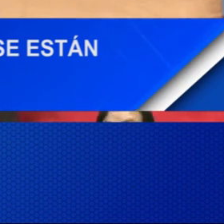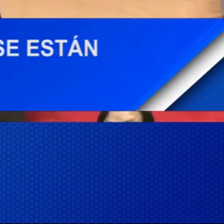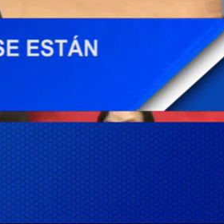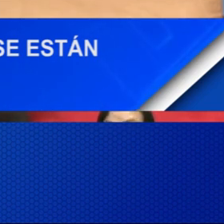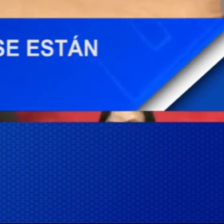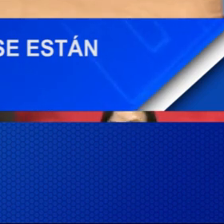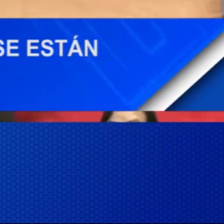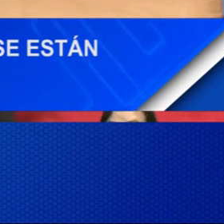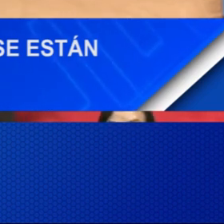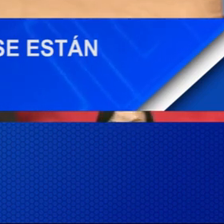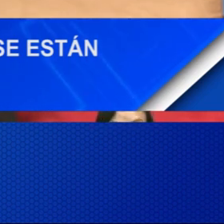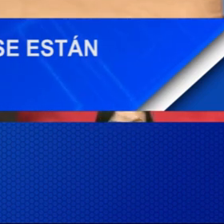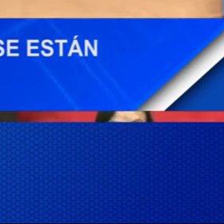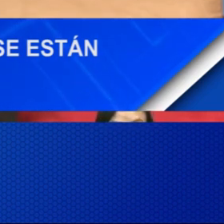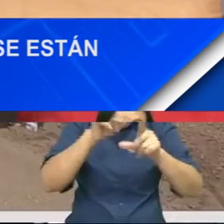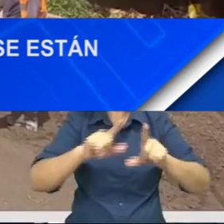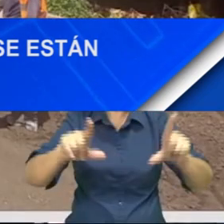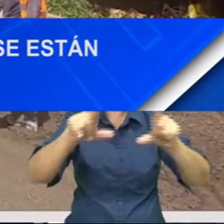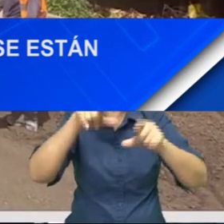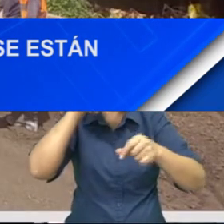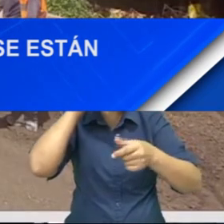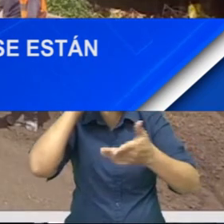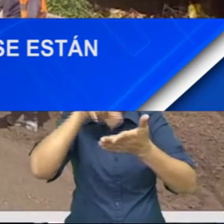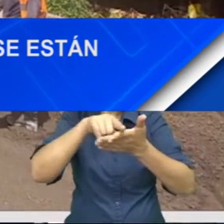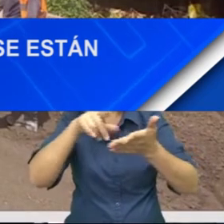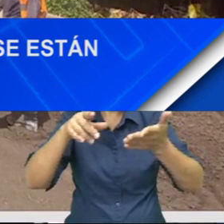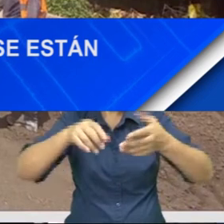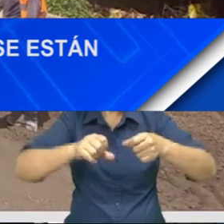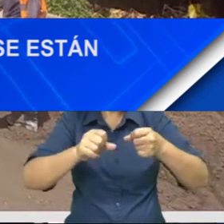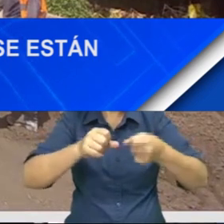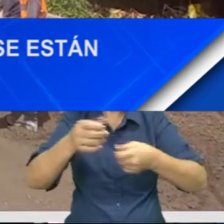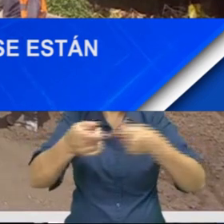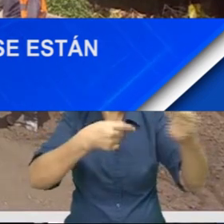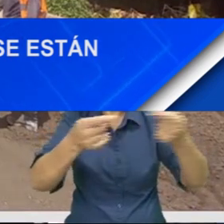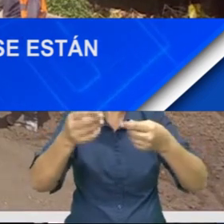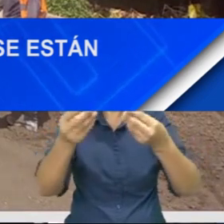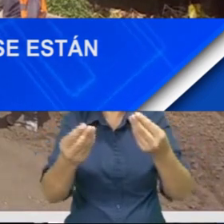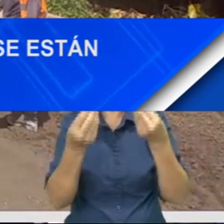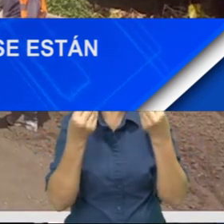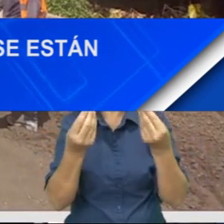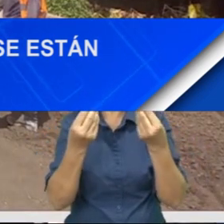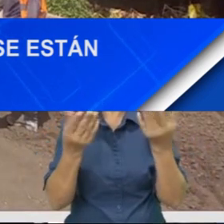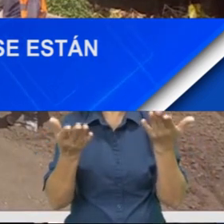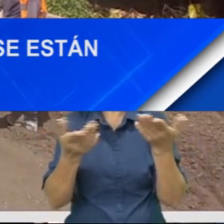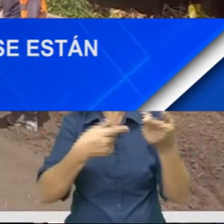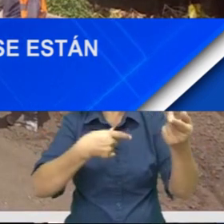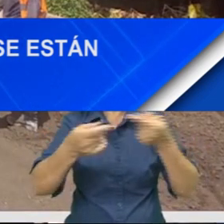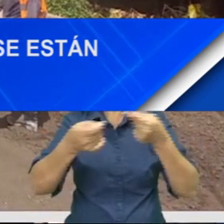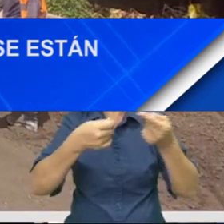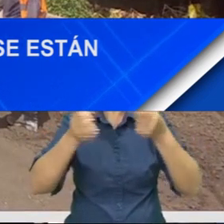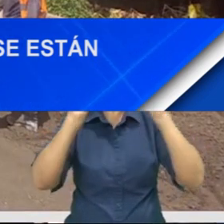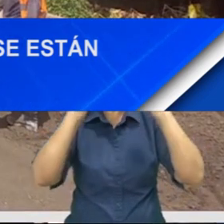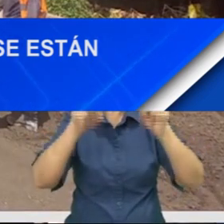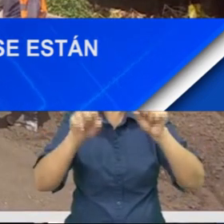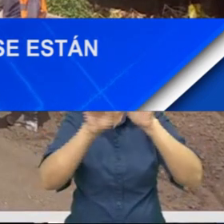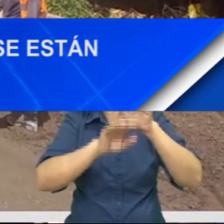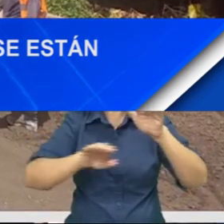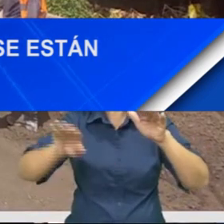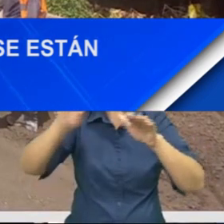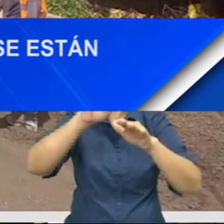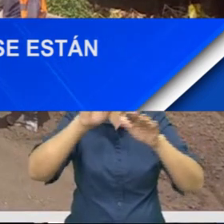Decir adicionalmente que en este año 2022 hemos generado ya 16.500 empleos